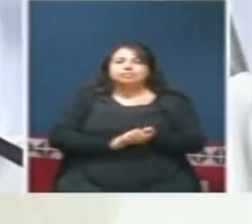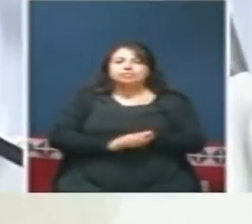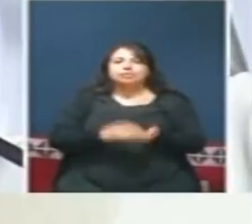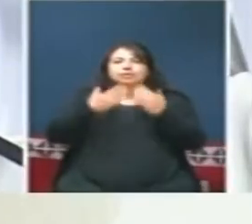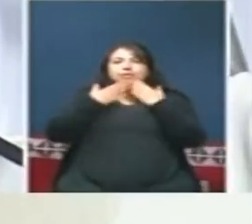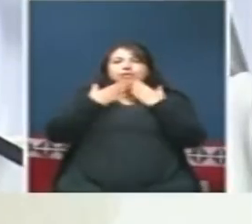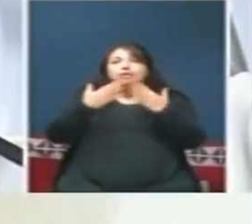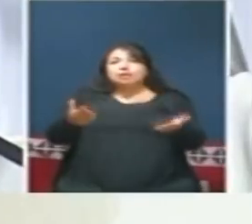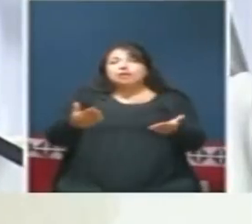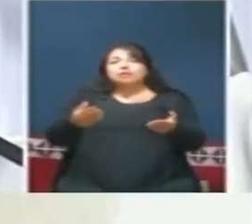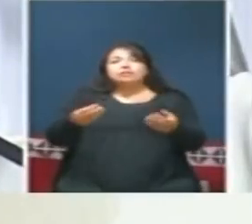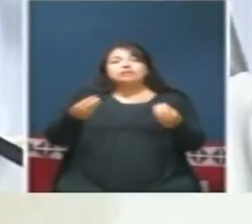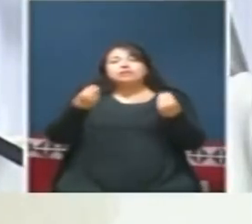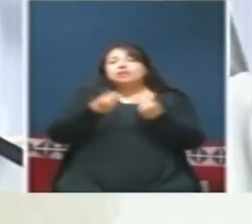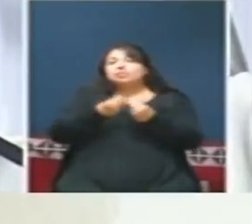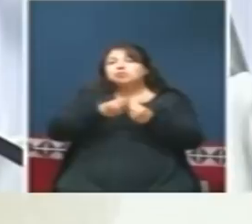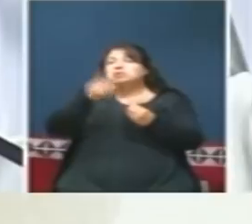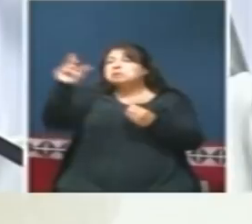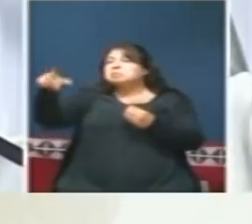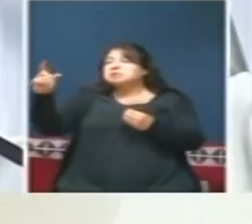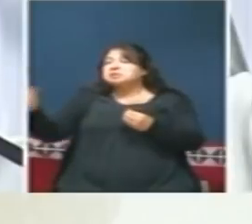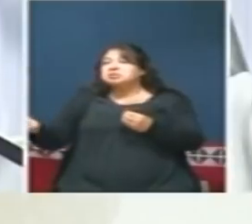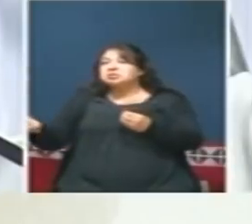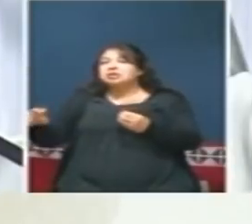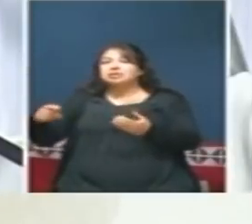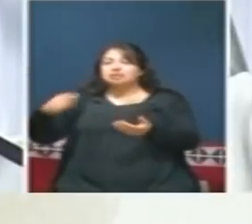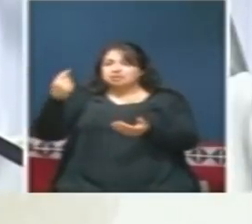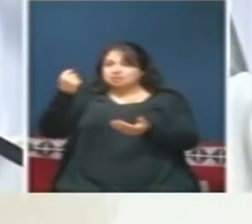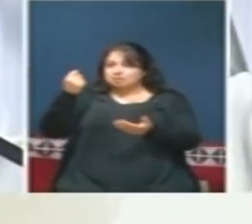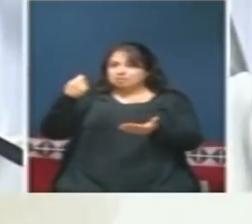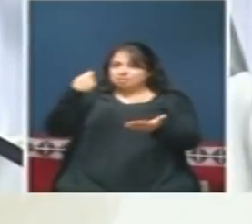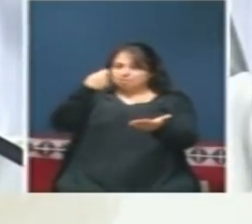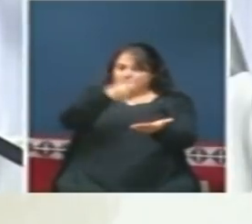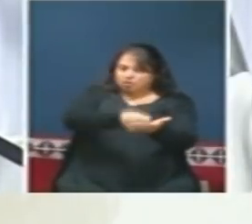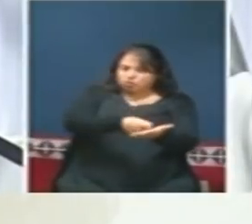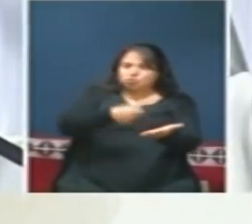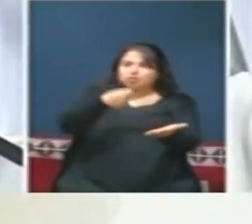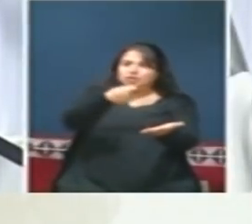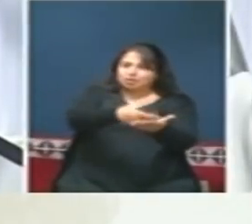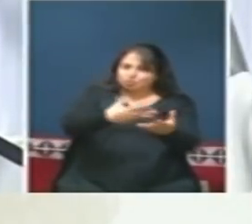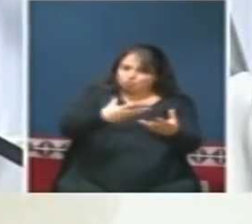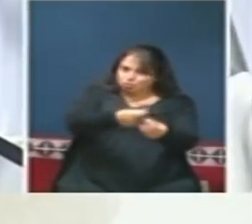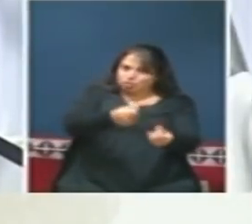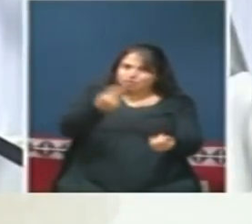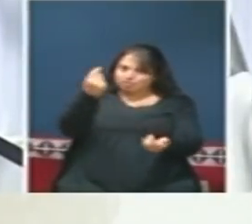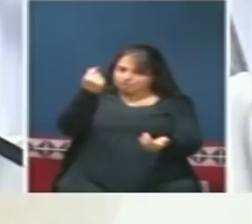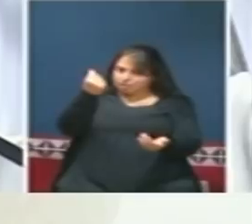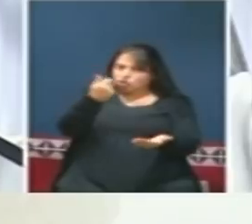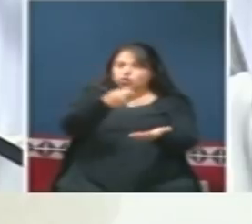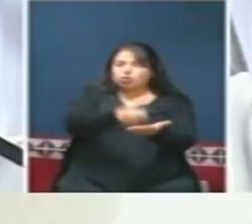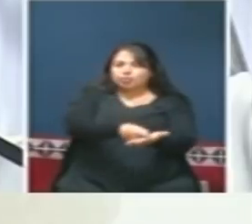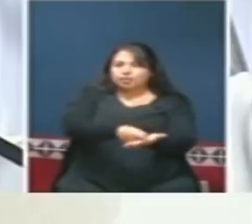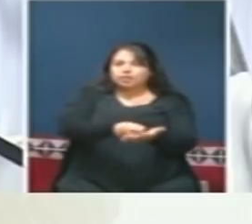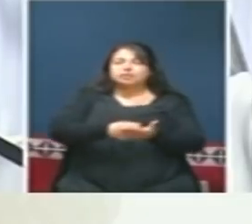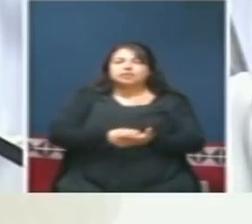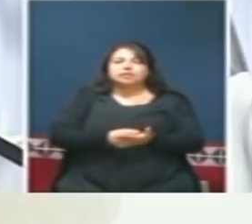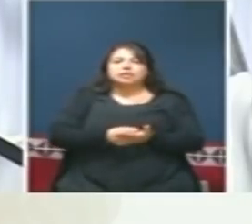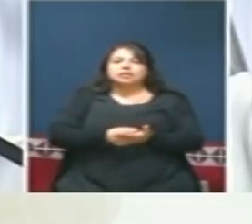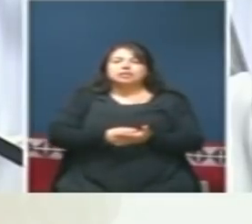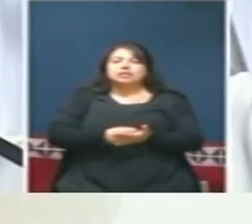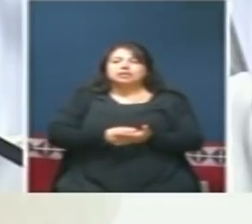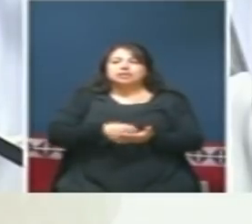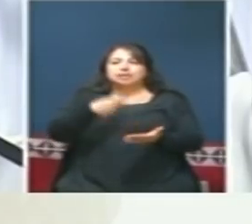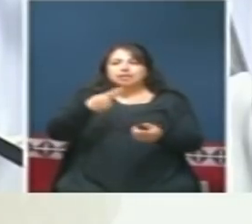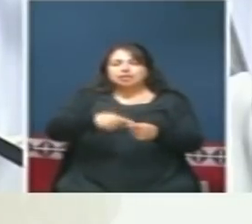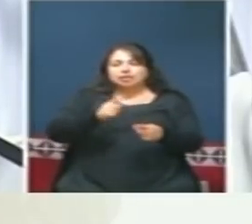Gracias a tantos donantes que han hecho su aporte económico para solventar los numerosos gastos de la celebración de